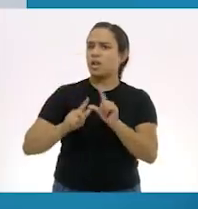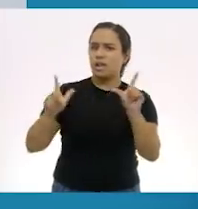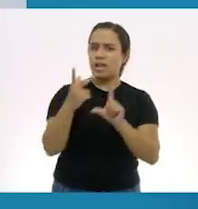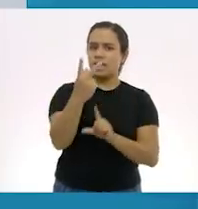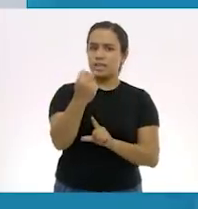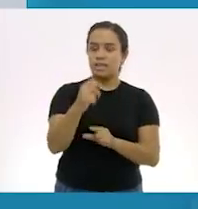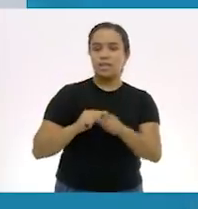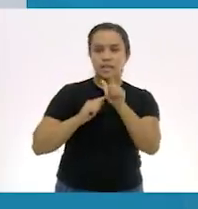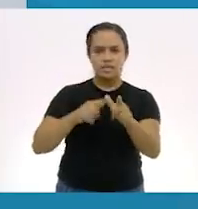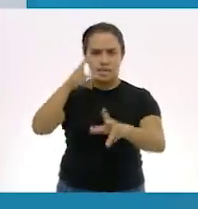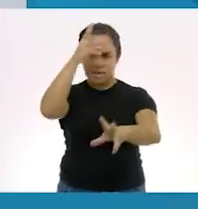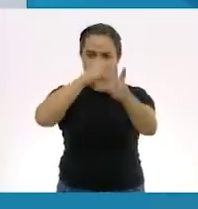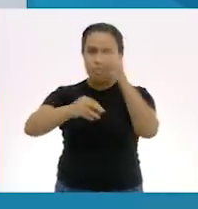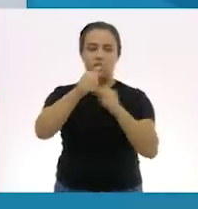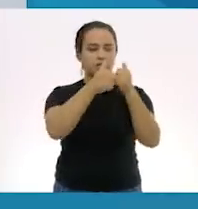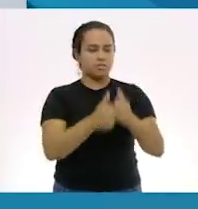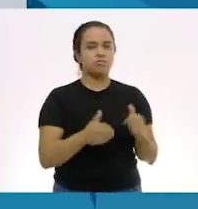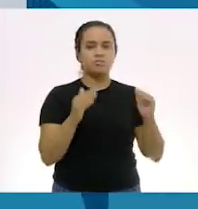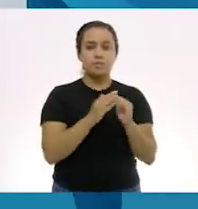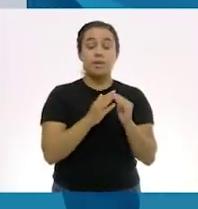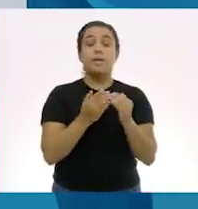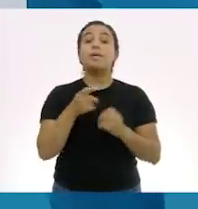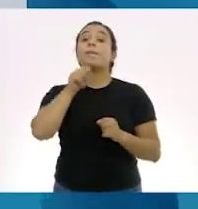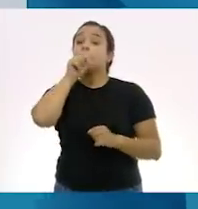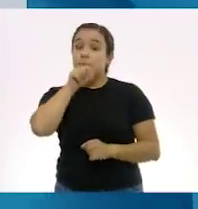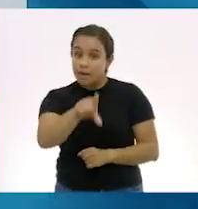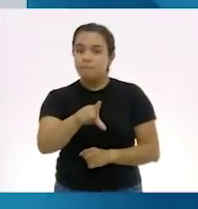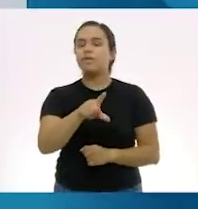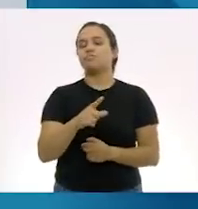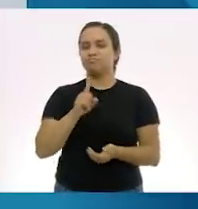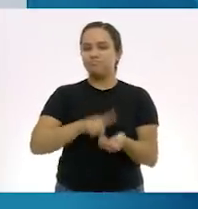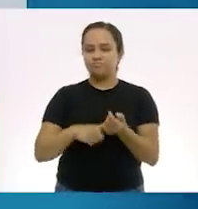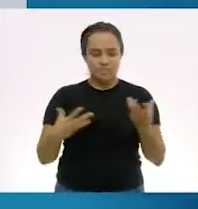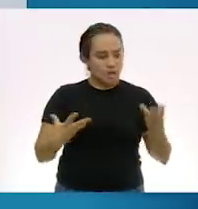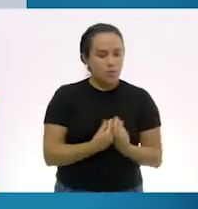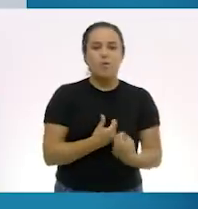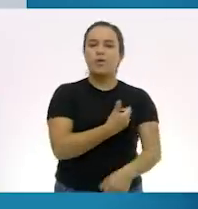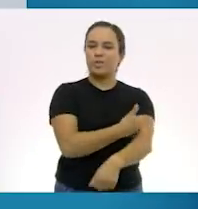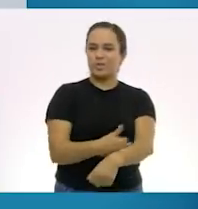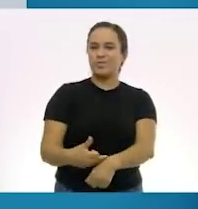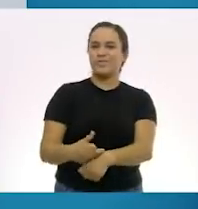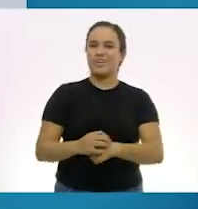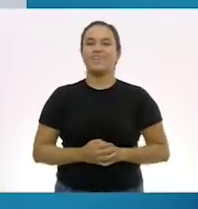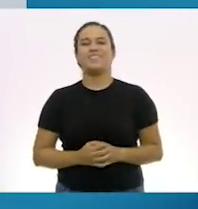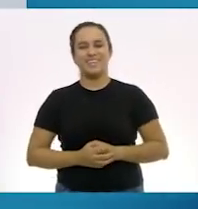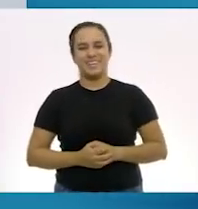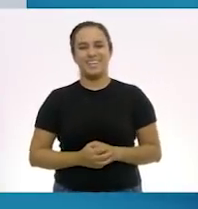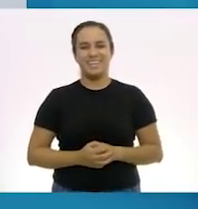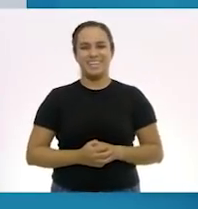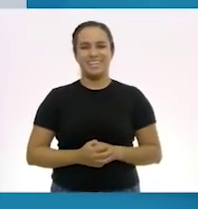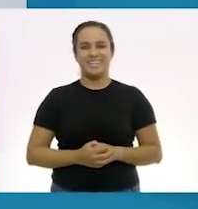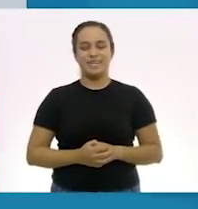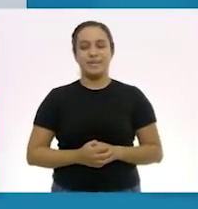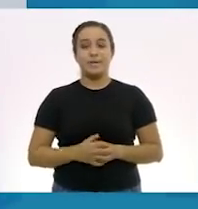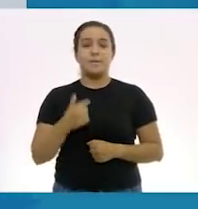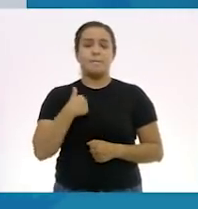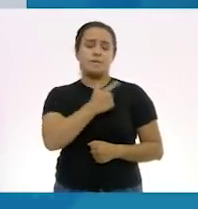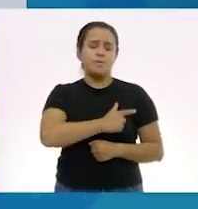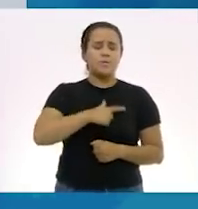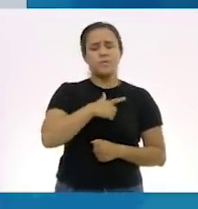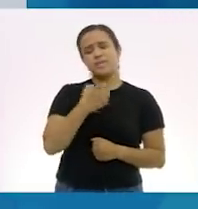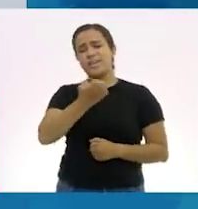casita? Maestro, dígame si ya estamos listos. Claro que estamos listos. ¿Tú estás listo? Listísimo. Perfecto. Entonces, no se diga más, comenzamos. Pero antes,